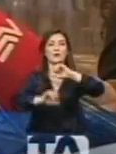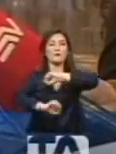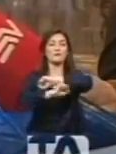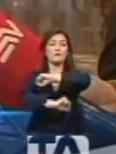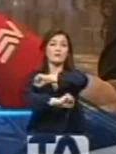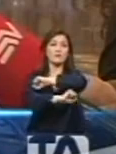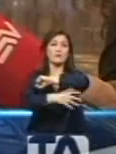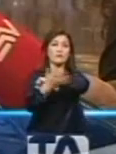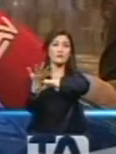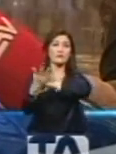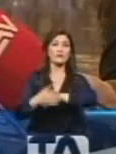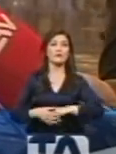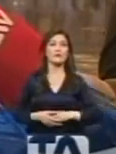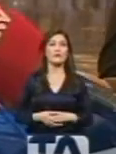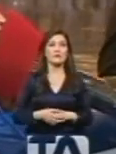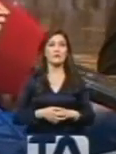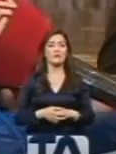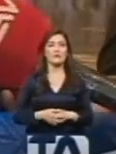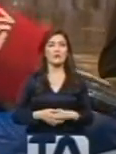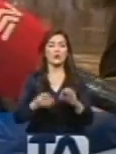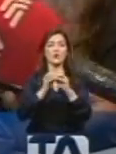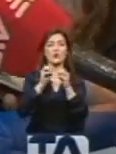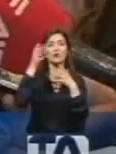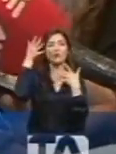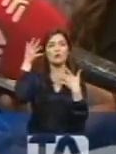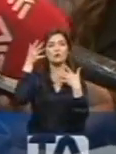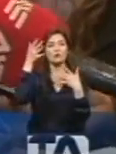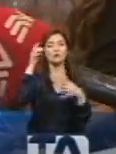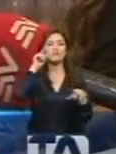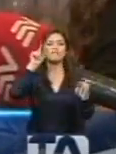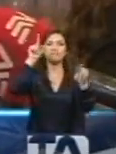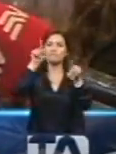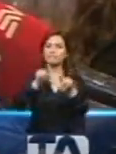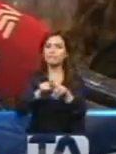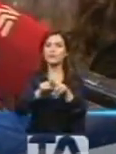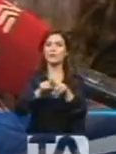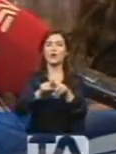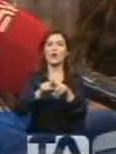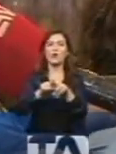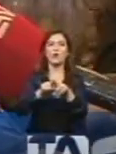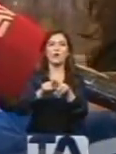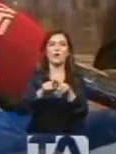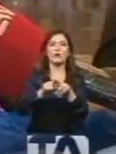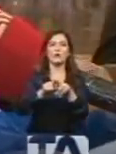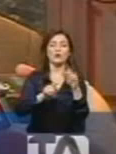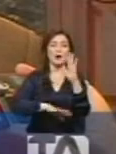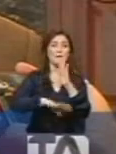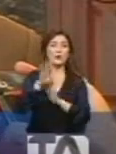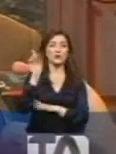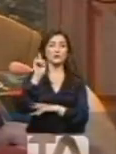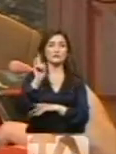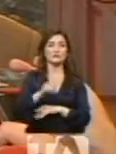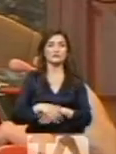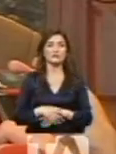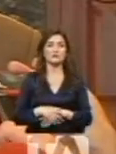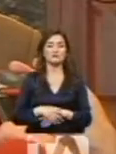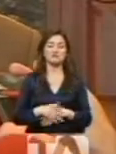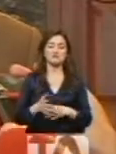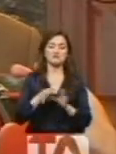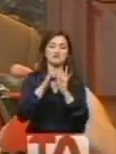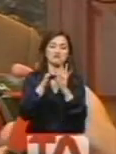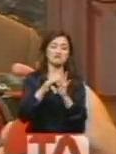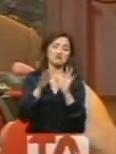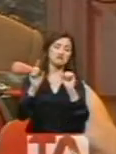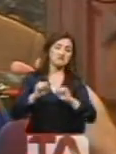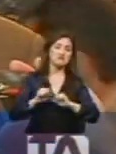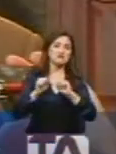podamos desprendernos de nuestras banderas políticas y lleguemos todos a puntos medios. Nadie tiene mayoría. Varios de los aportes pueden ser